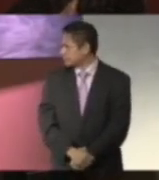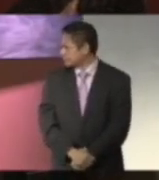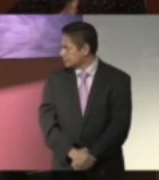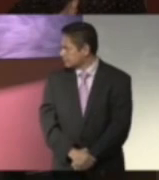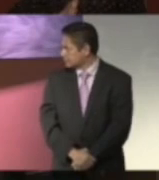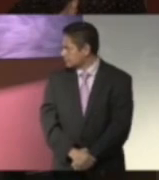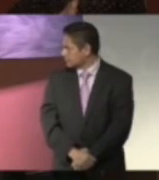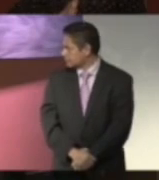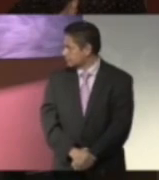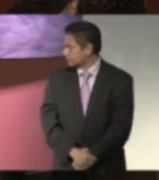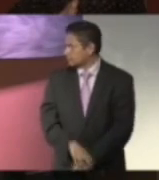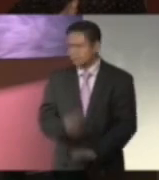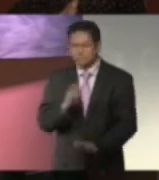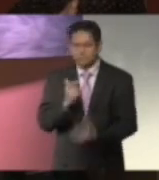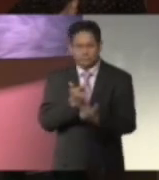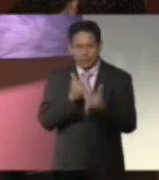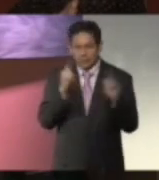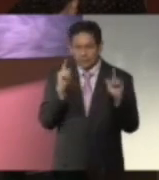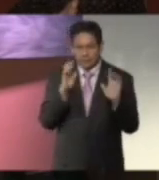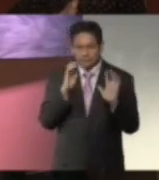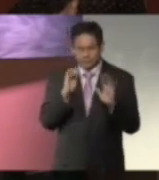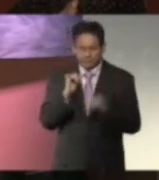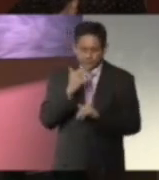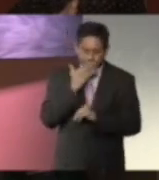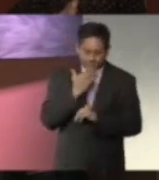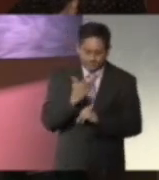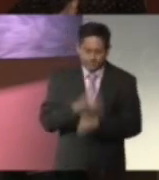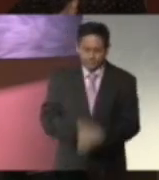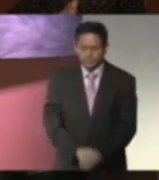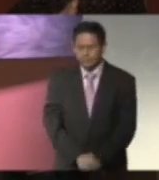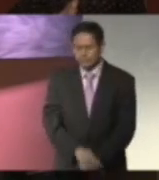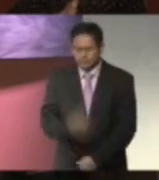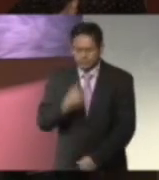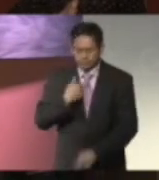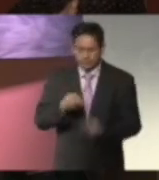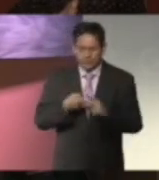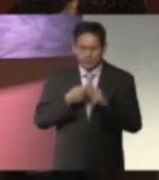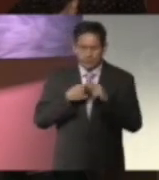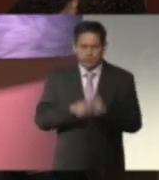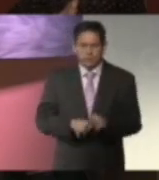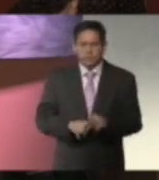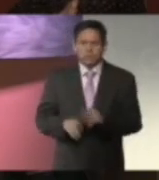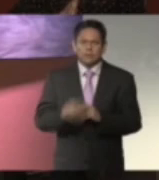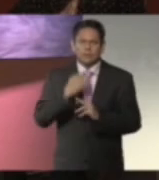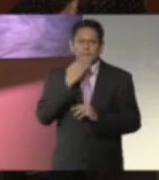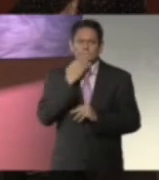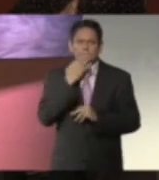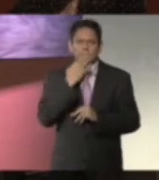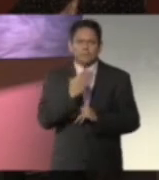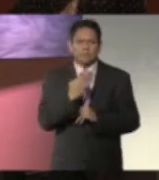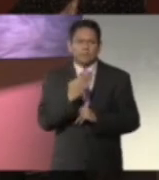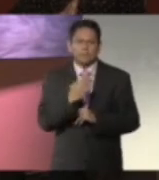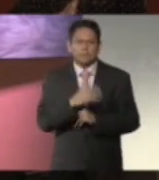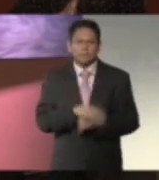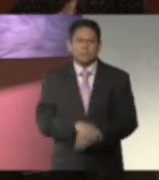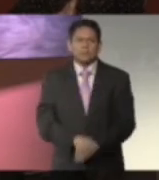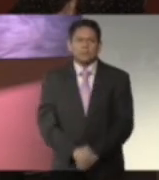¿Quién quisiera comenzar? Pues yo inicio entonces para irme